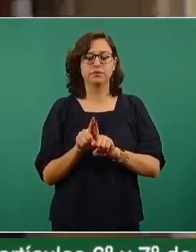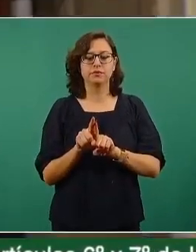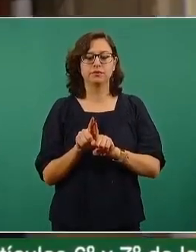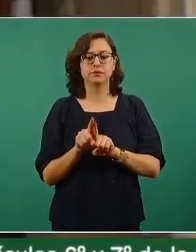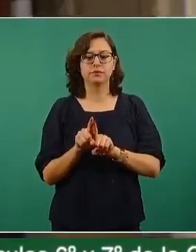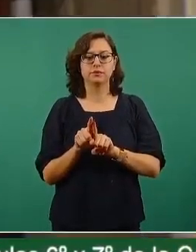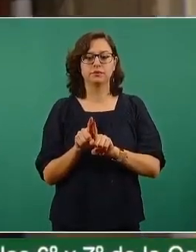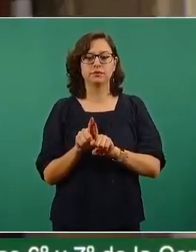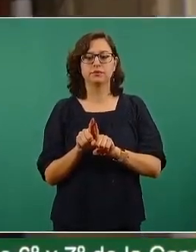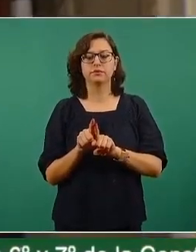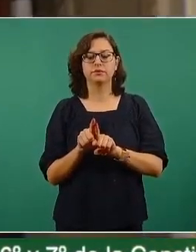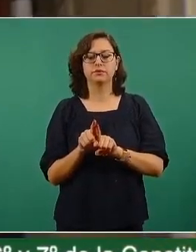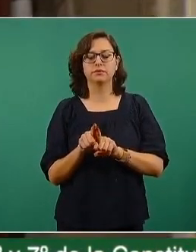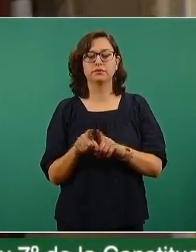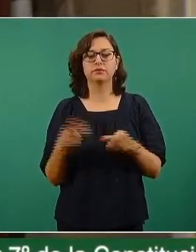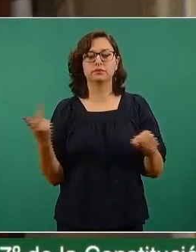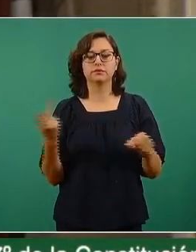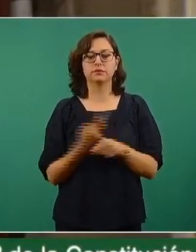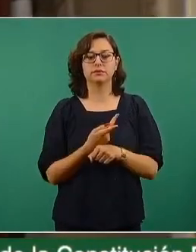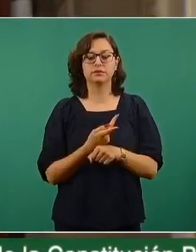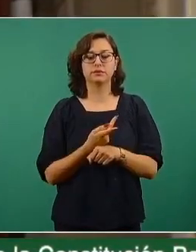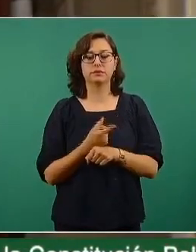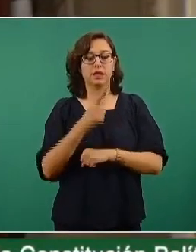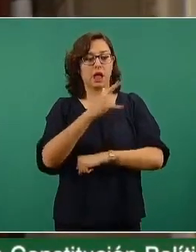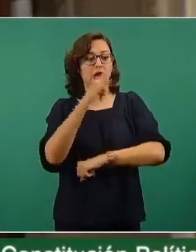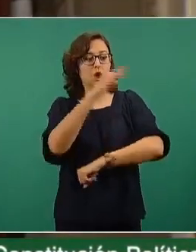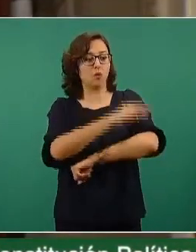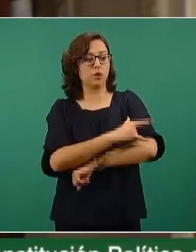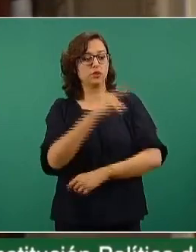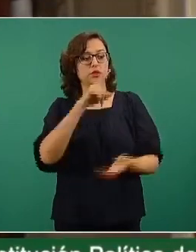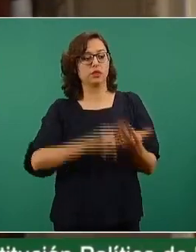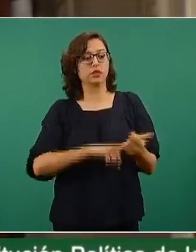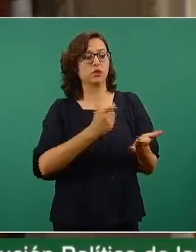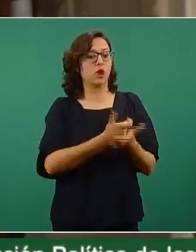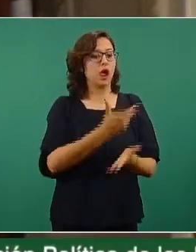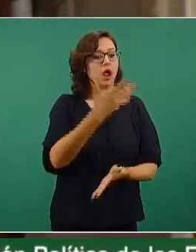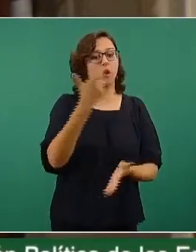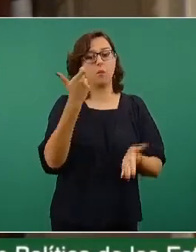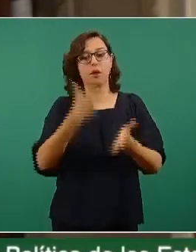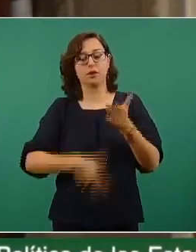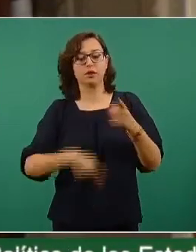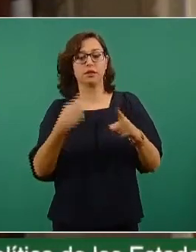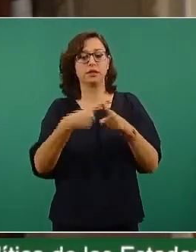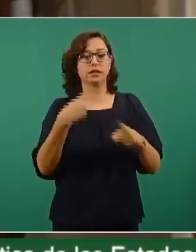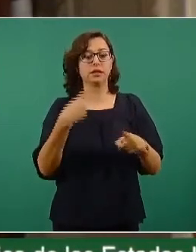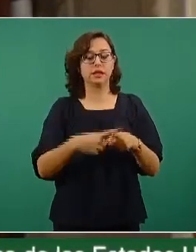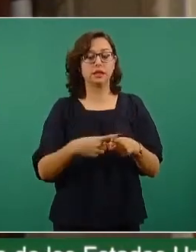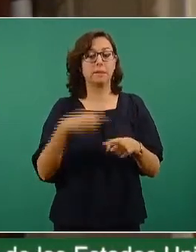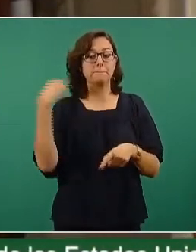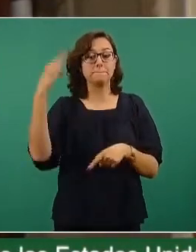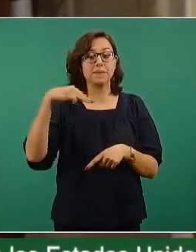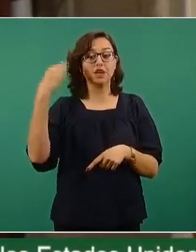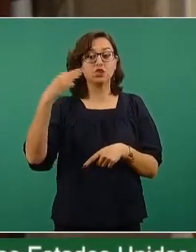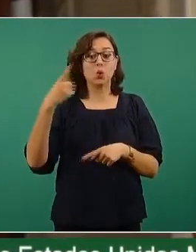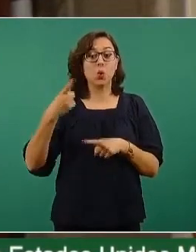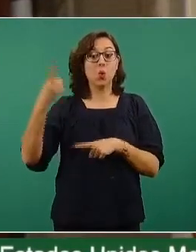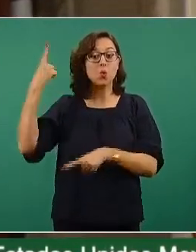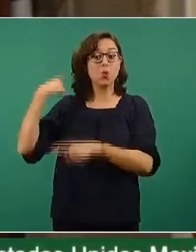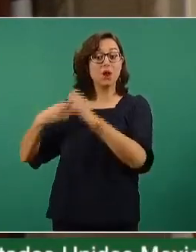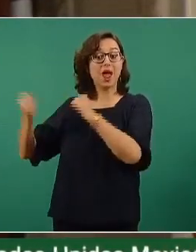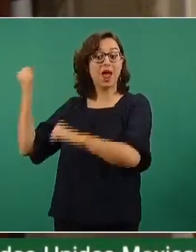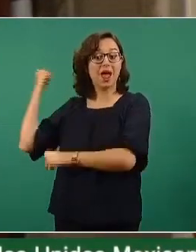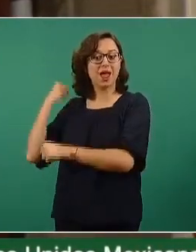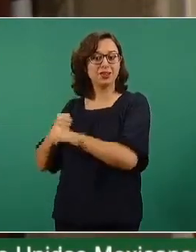que la actualización última del Quién es Quién en los Precios del Aeropuerto era de marzo de 2020, es decir, un